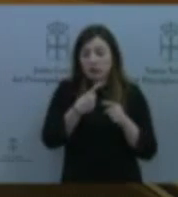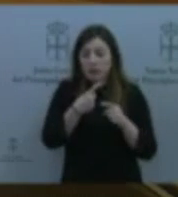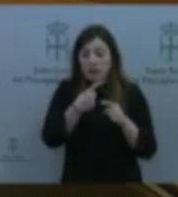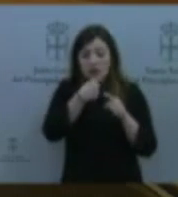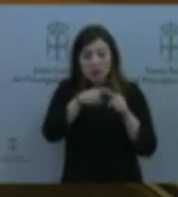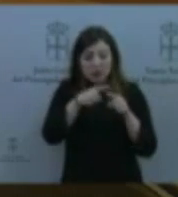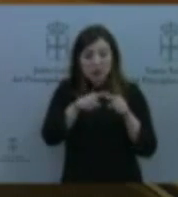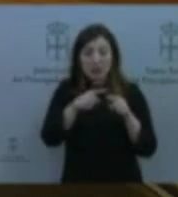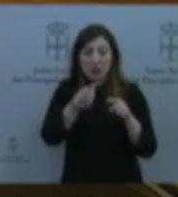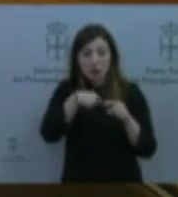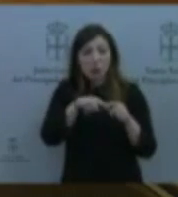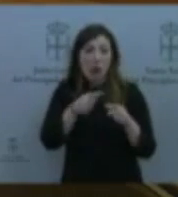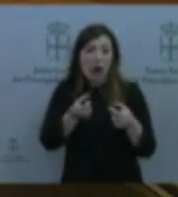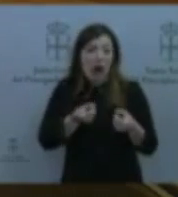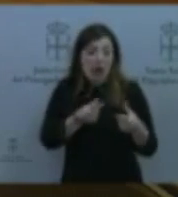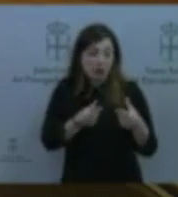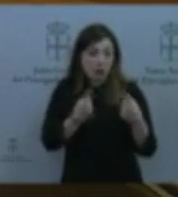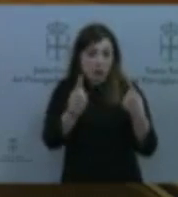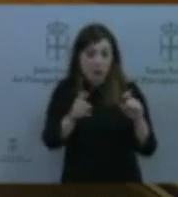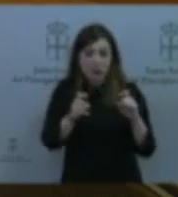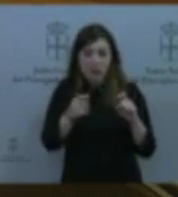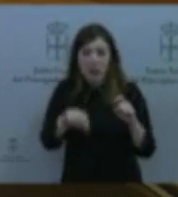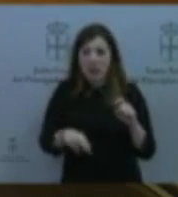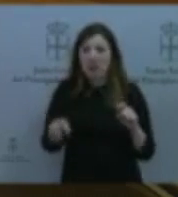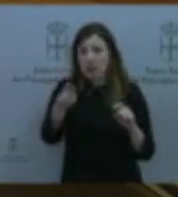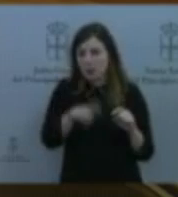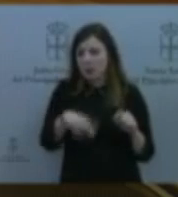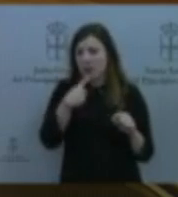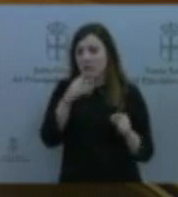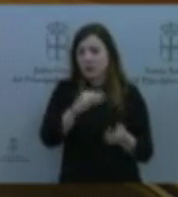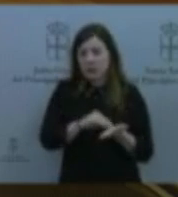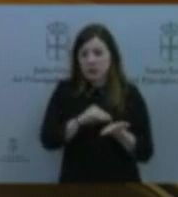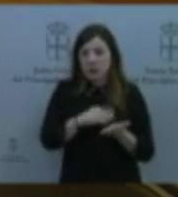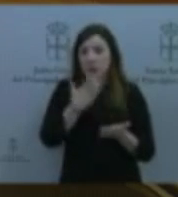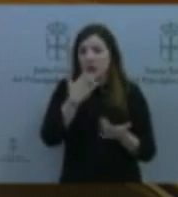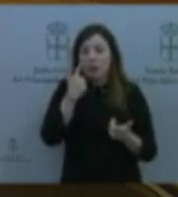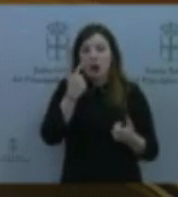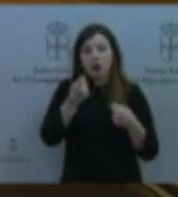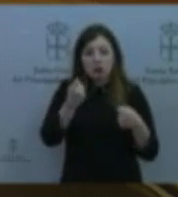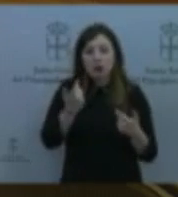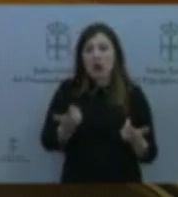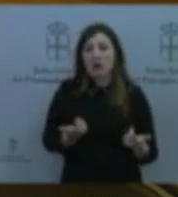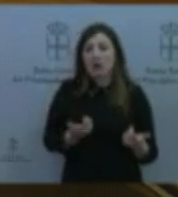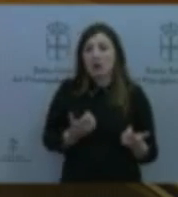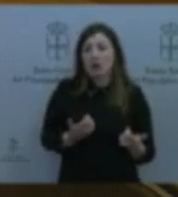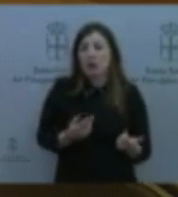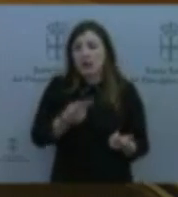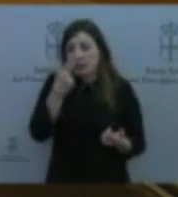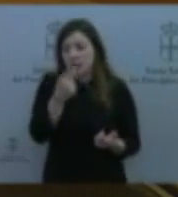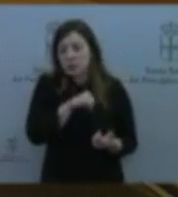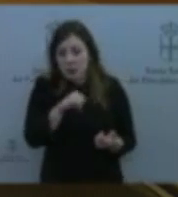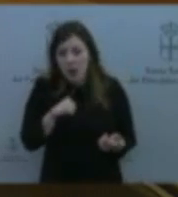saciedad. Mesmamente, pues controlando conflictos de interés privados y particulares que